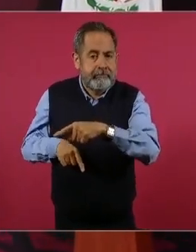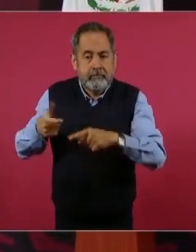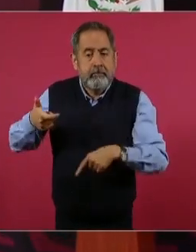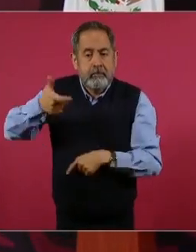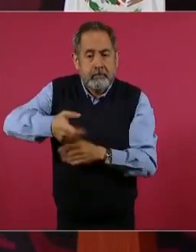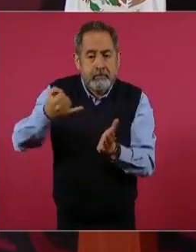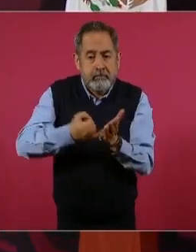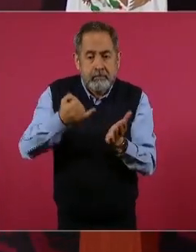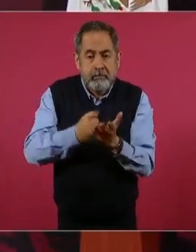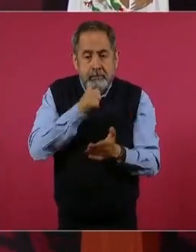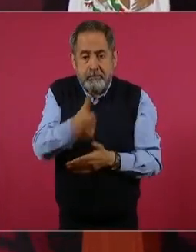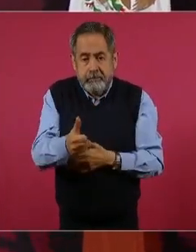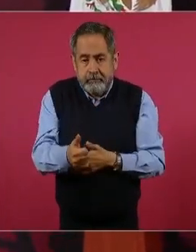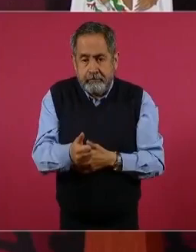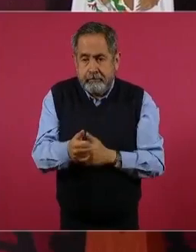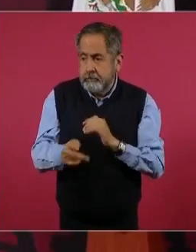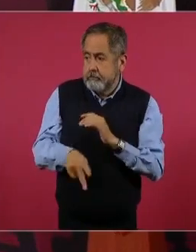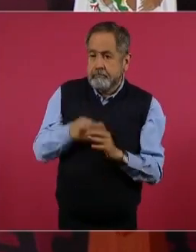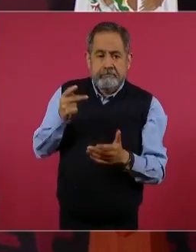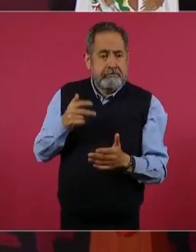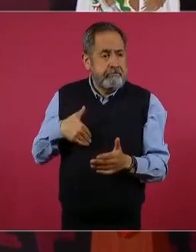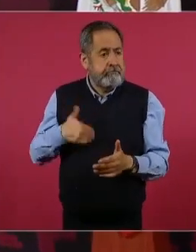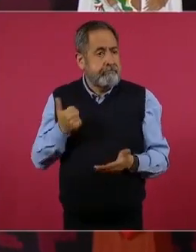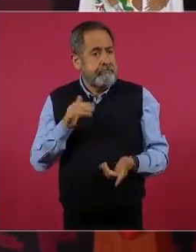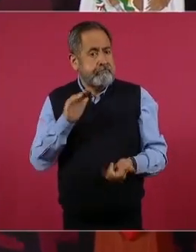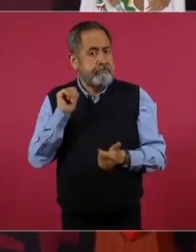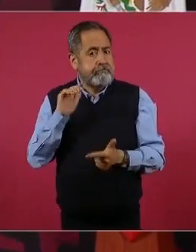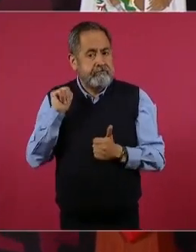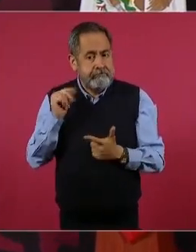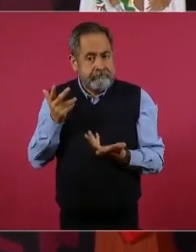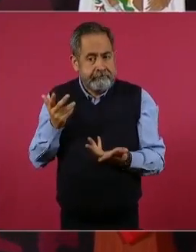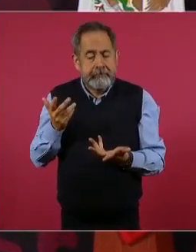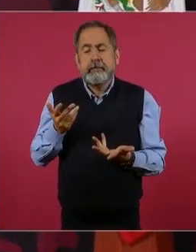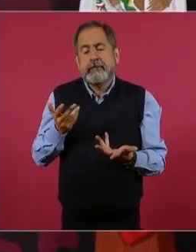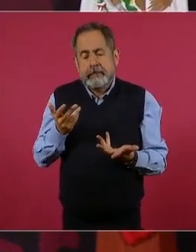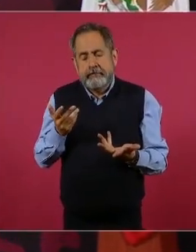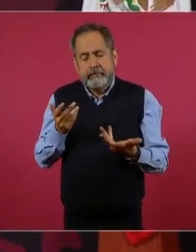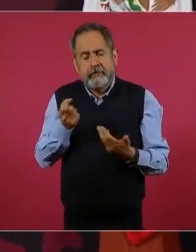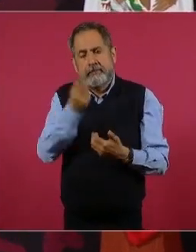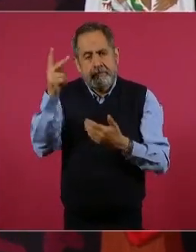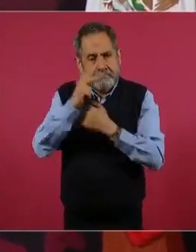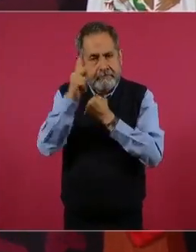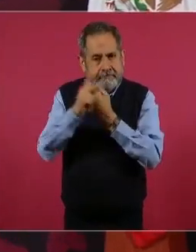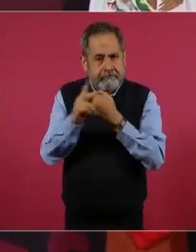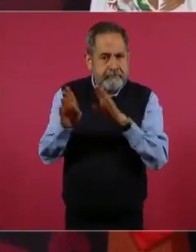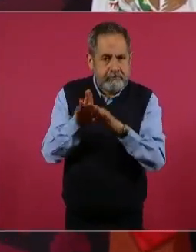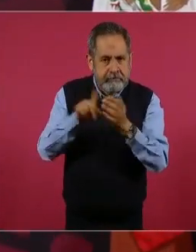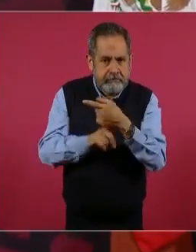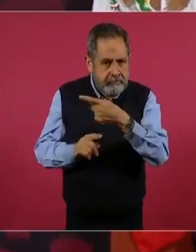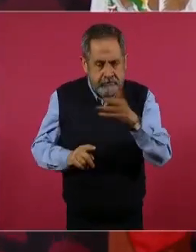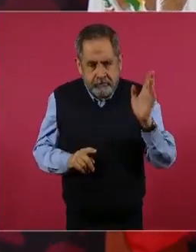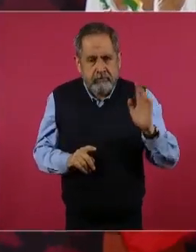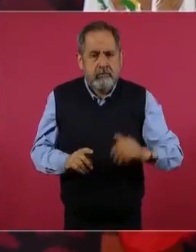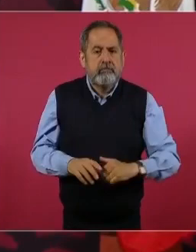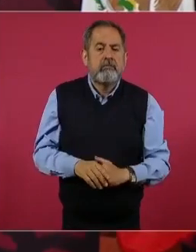paga impuestos, ¿sí?, en los países donde